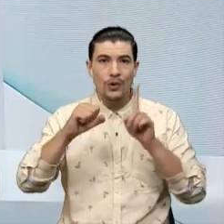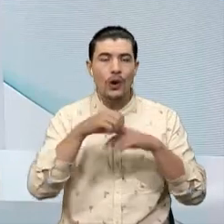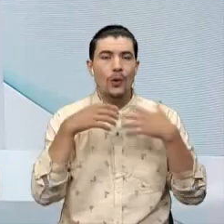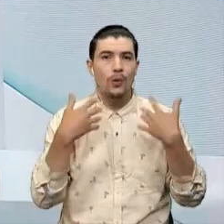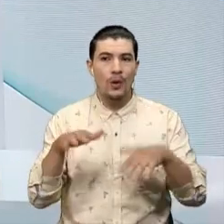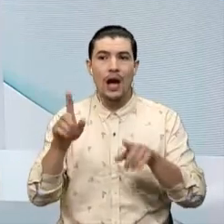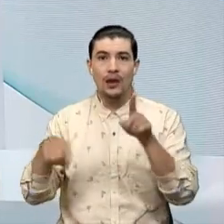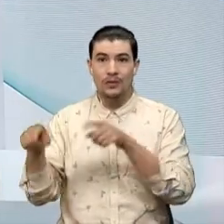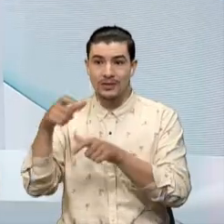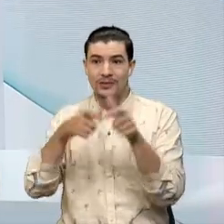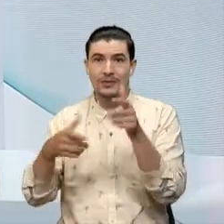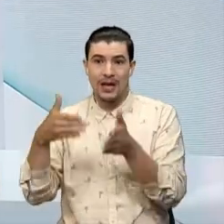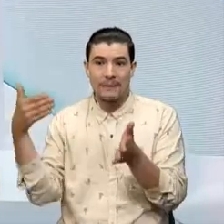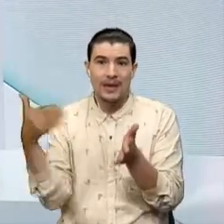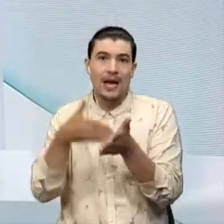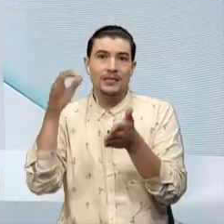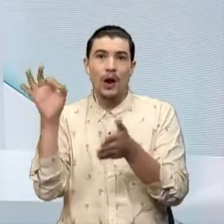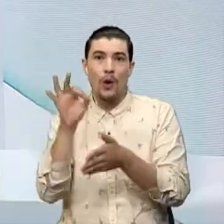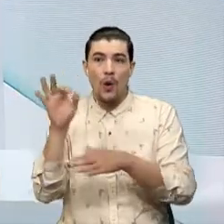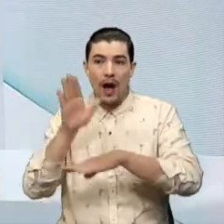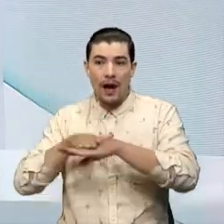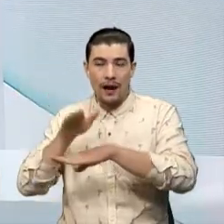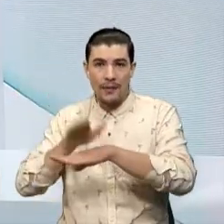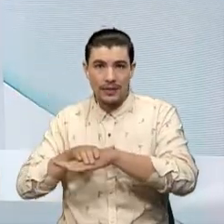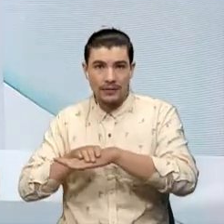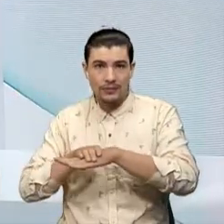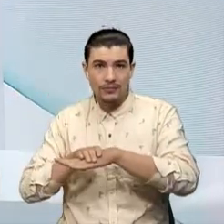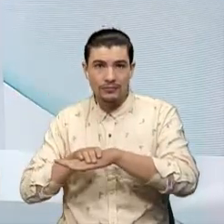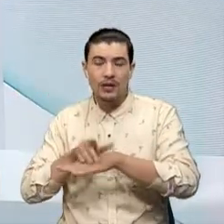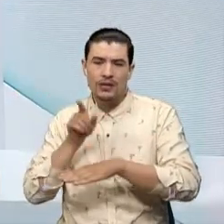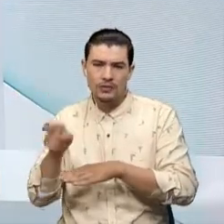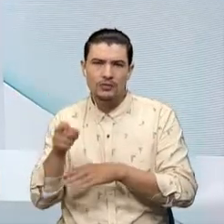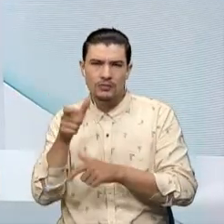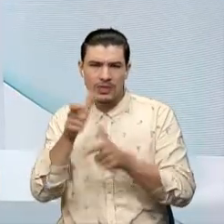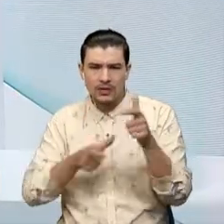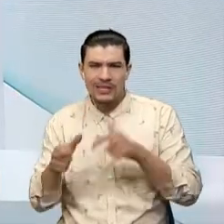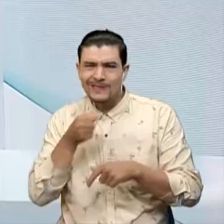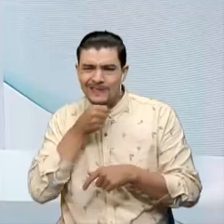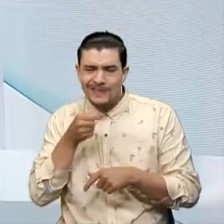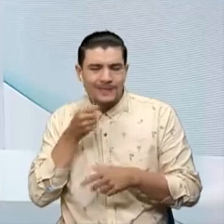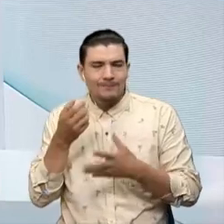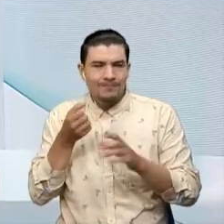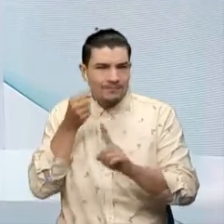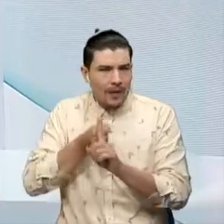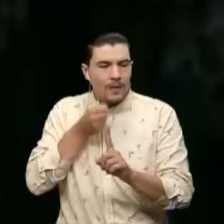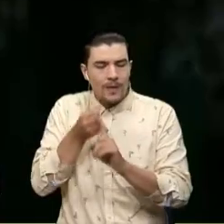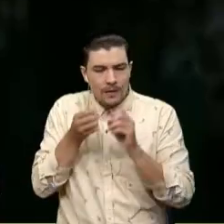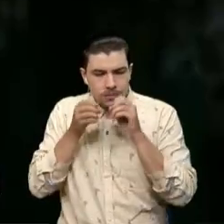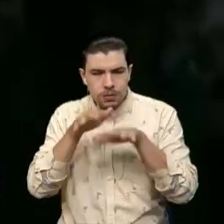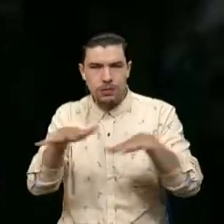recibido amenazas y advertencias a pesar de esto tratan de informar todos los días